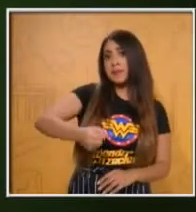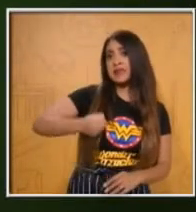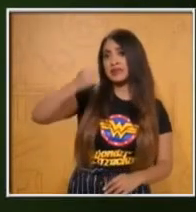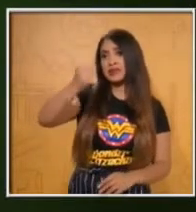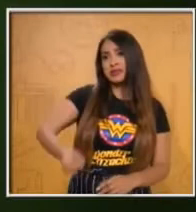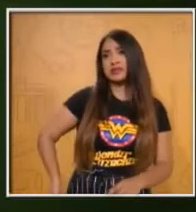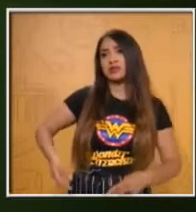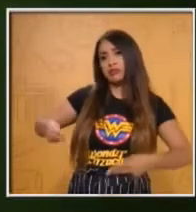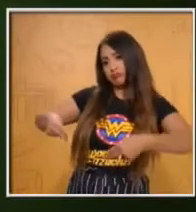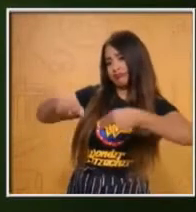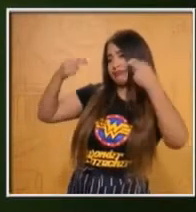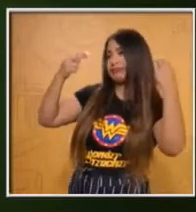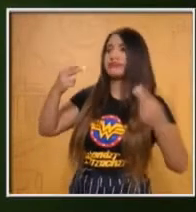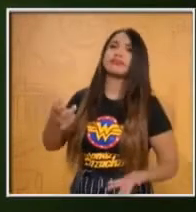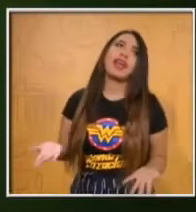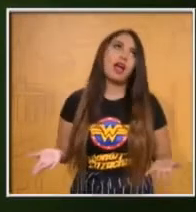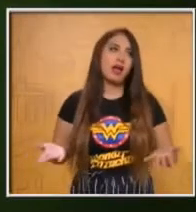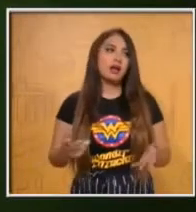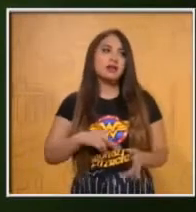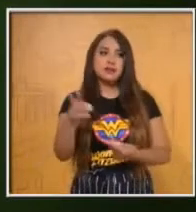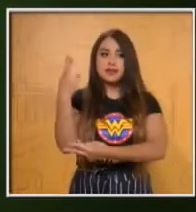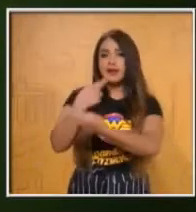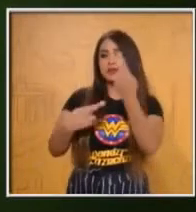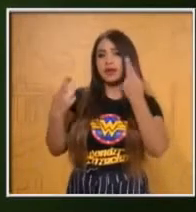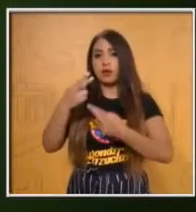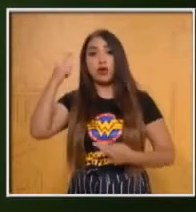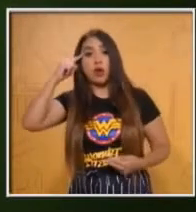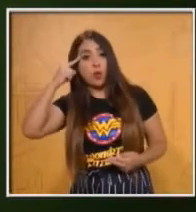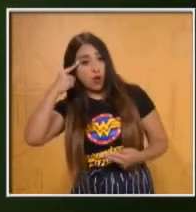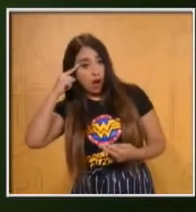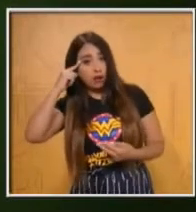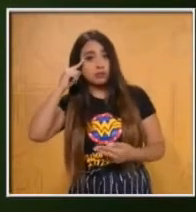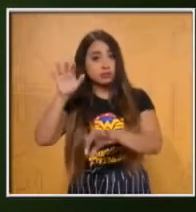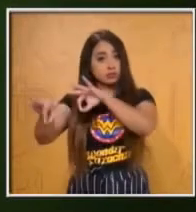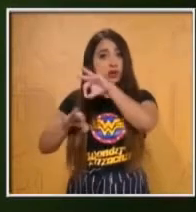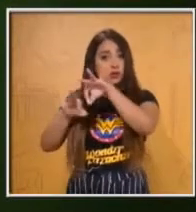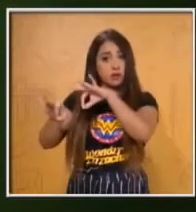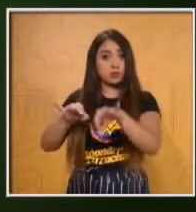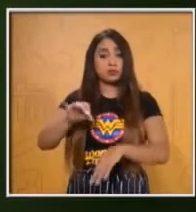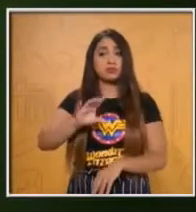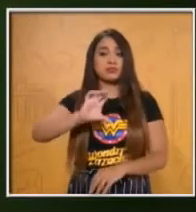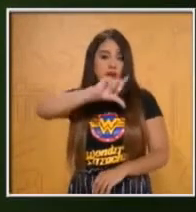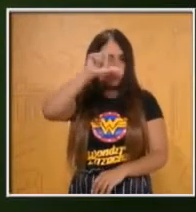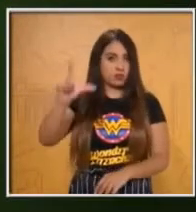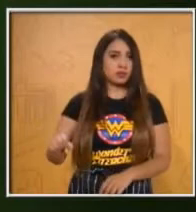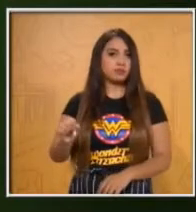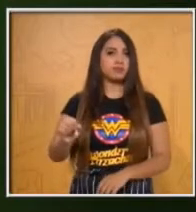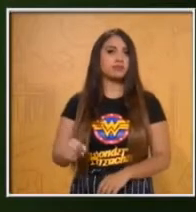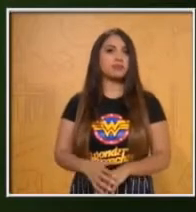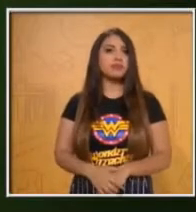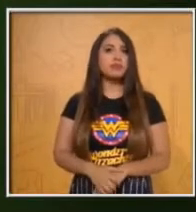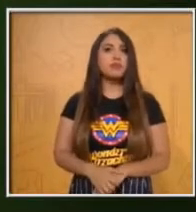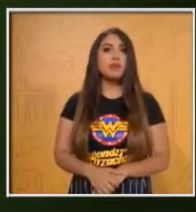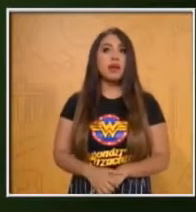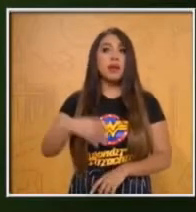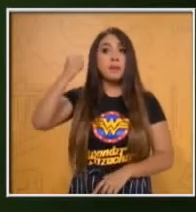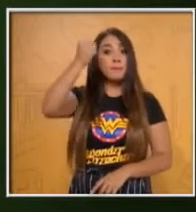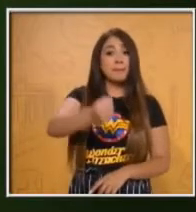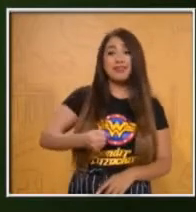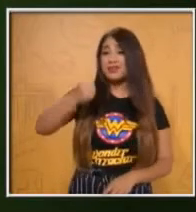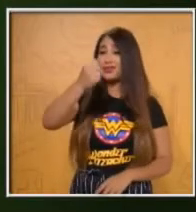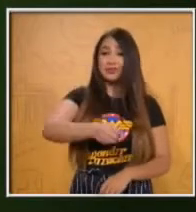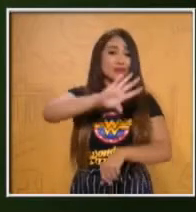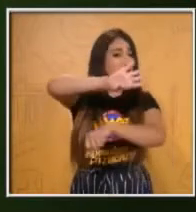ellos, regresaron enojados a su trabajo. Poco tiempo después, el pastorcito volvió a hacer